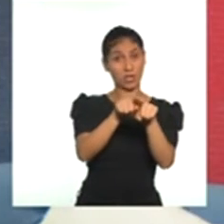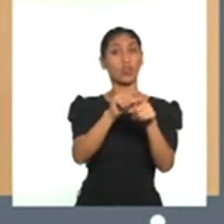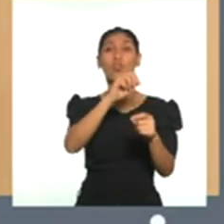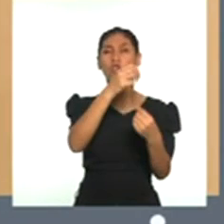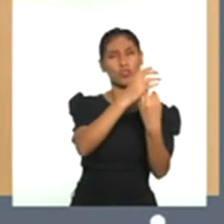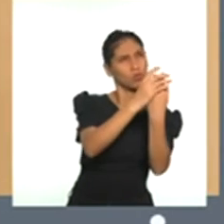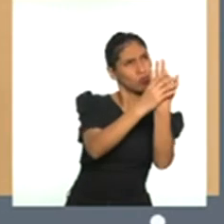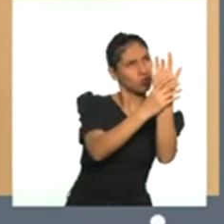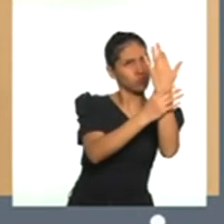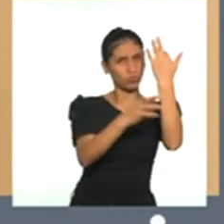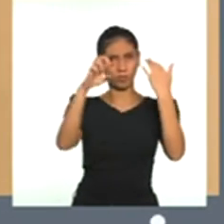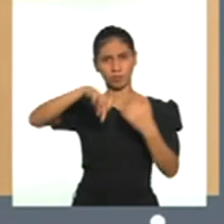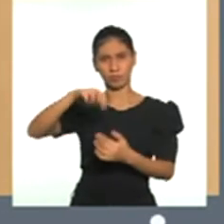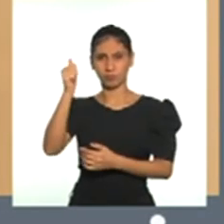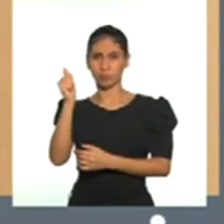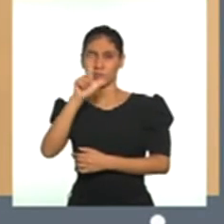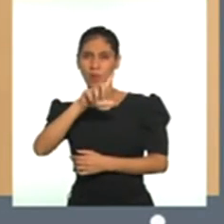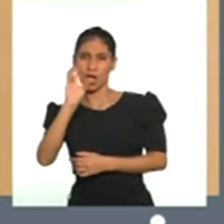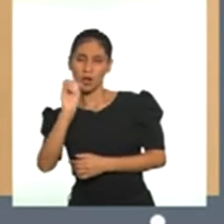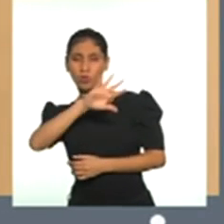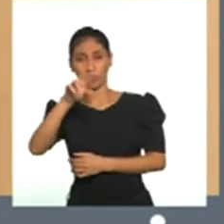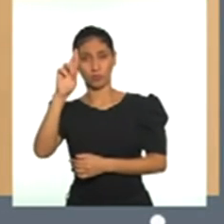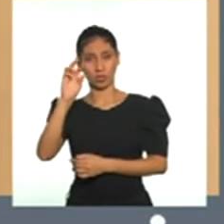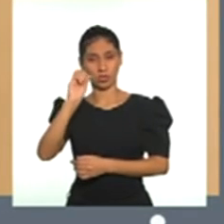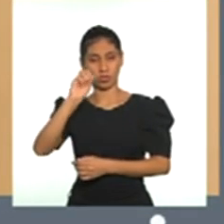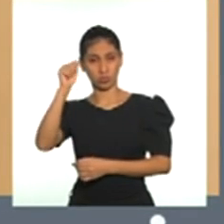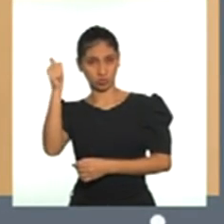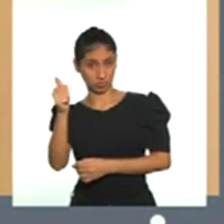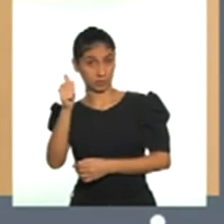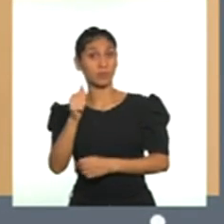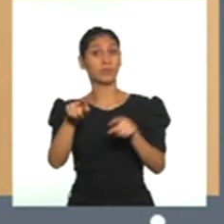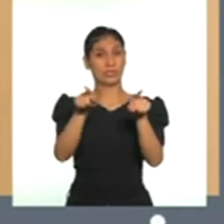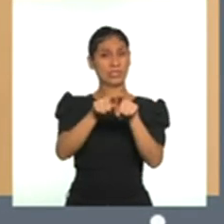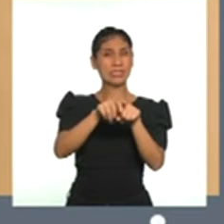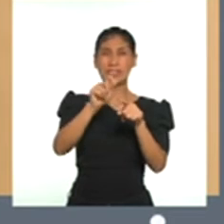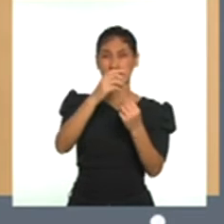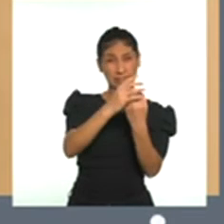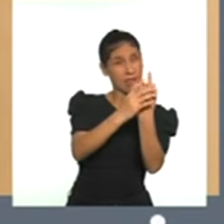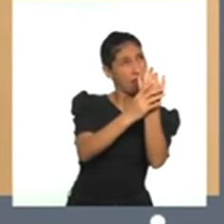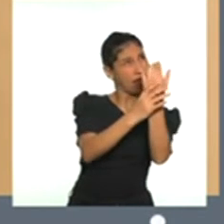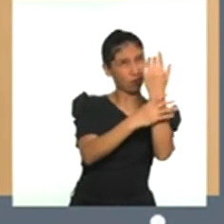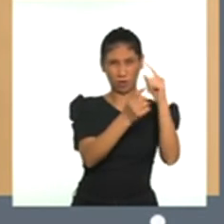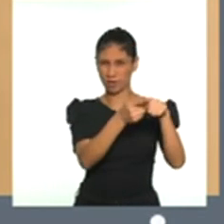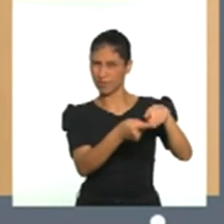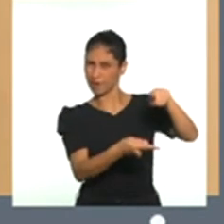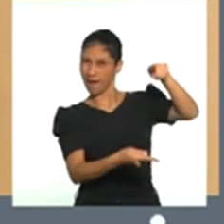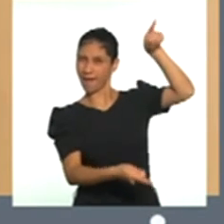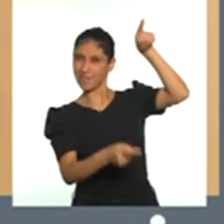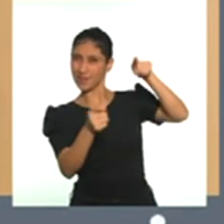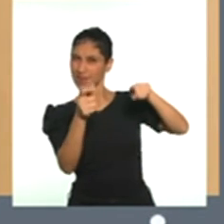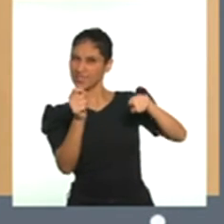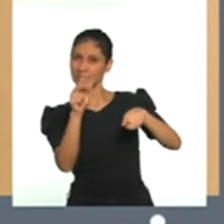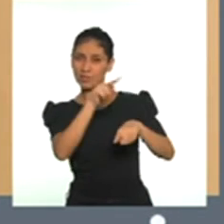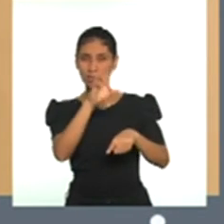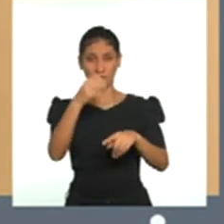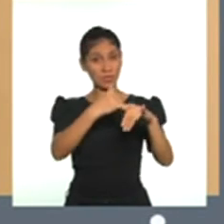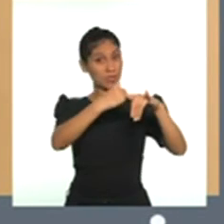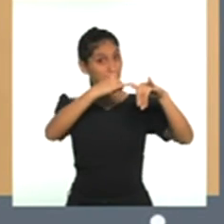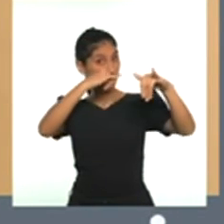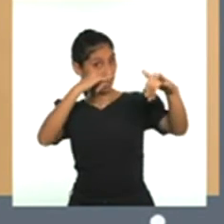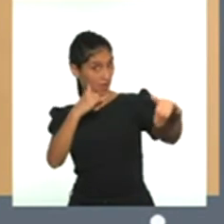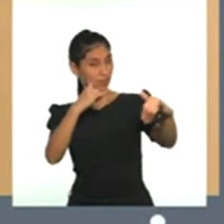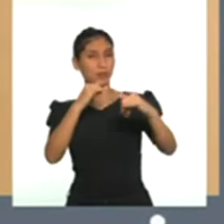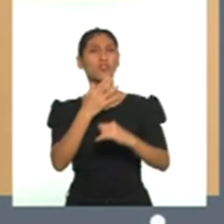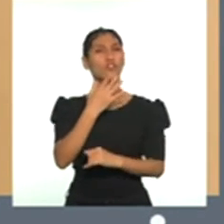¿no? Es un árbol de casi 20 metros de alto que crece en Loreto, en la selva. Y a ese árbol se le saca